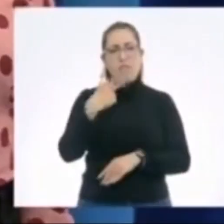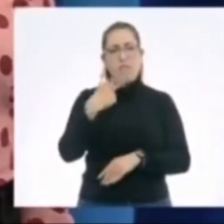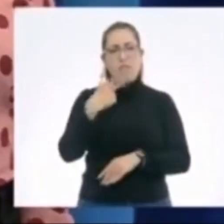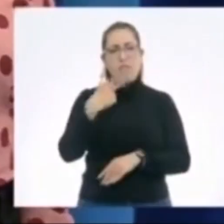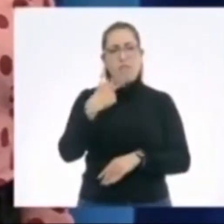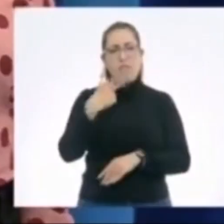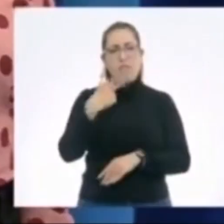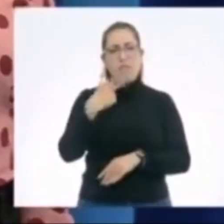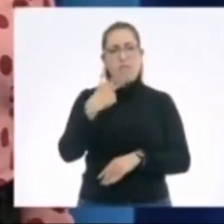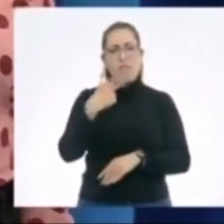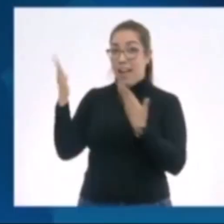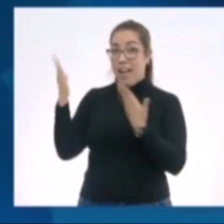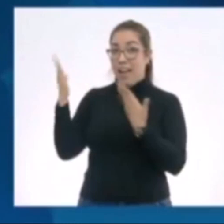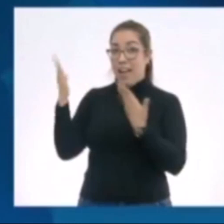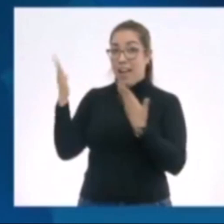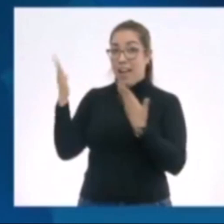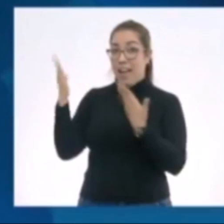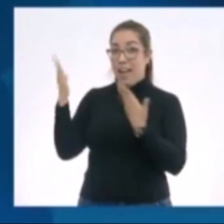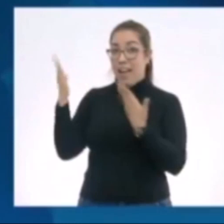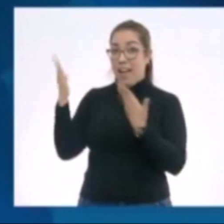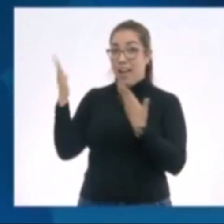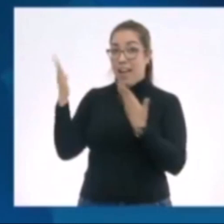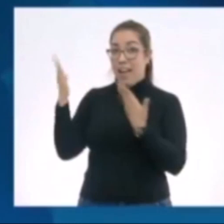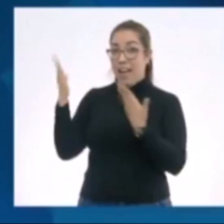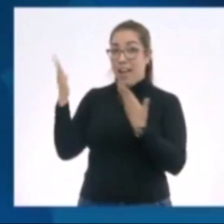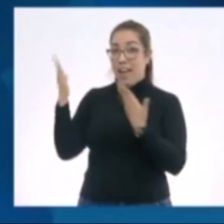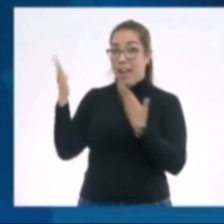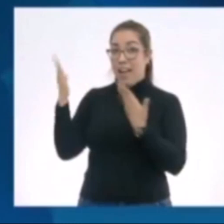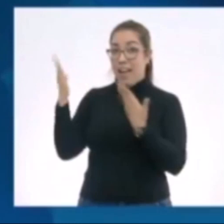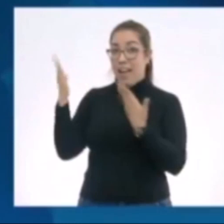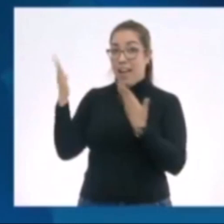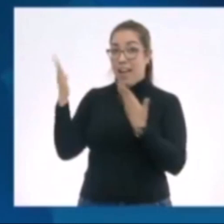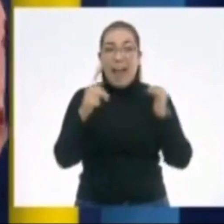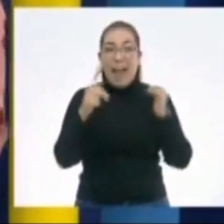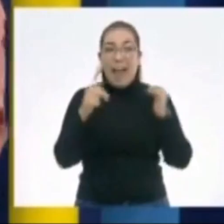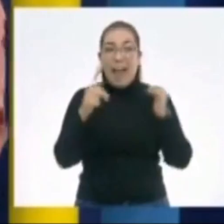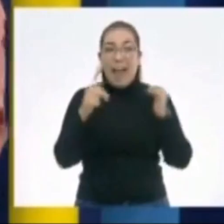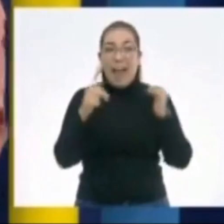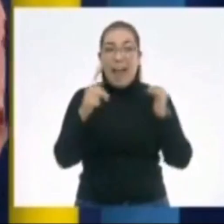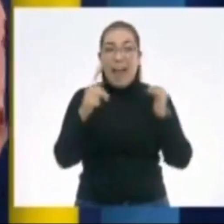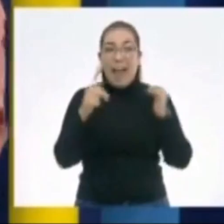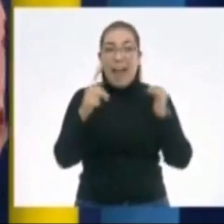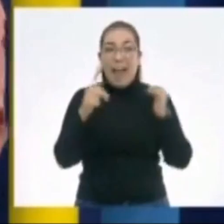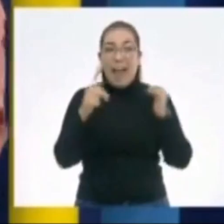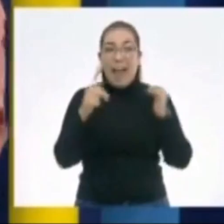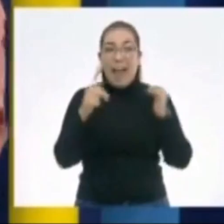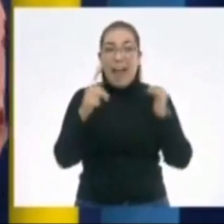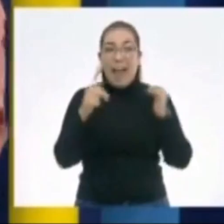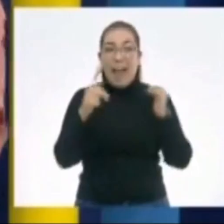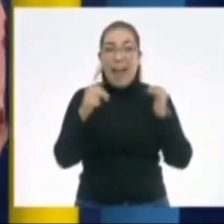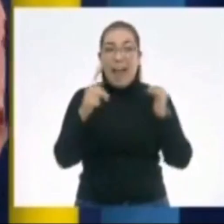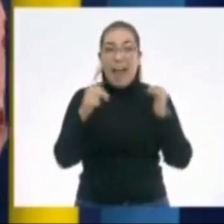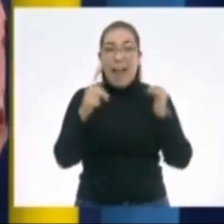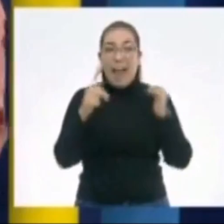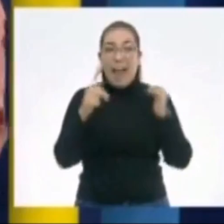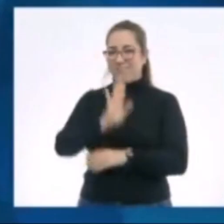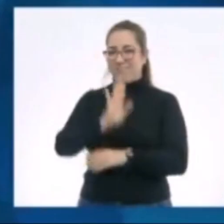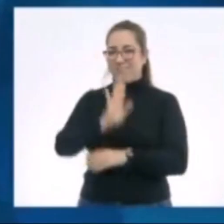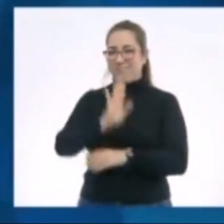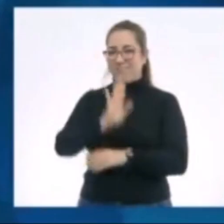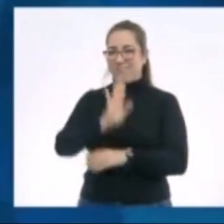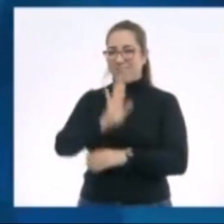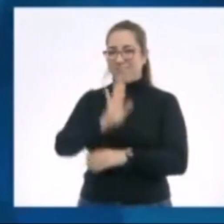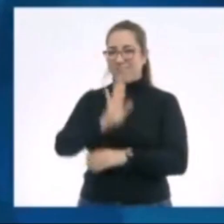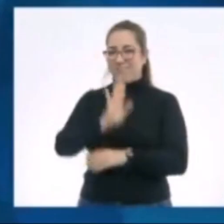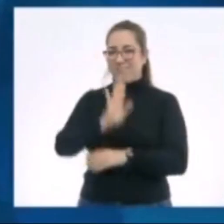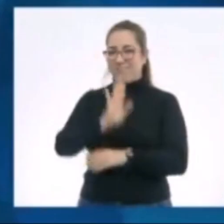llegar a un destino podemos usar un mapa. Los dibujos que aparecen en el mapa sirven para saber si hay objetos o condiciones geográficas de un